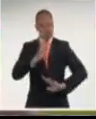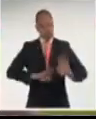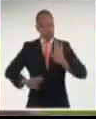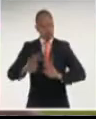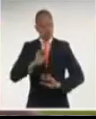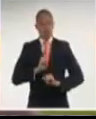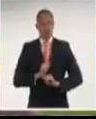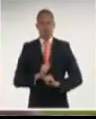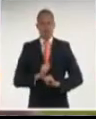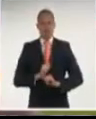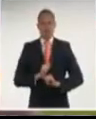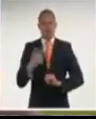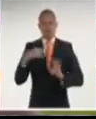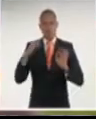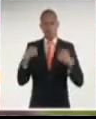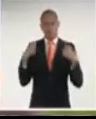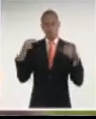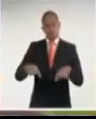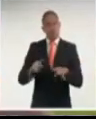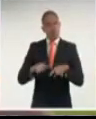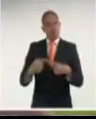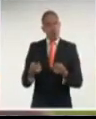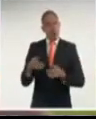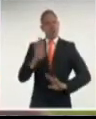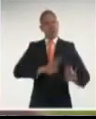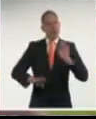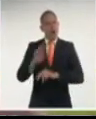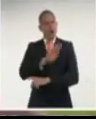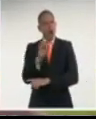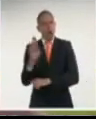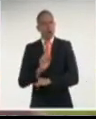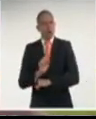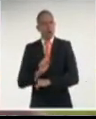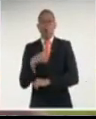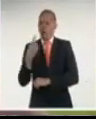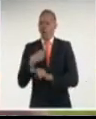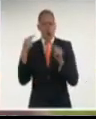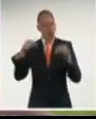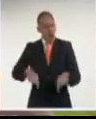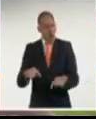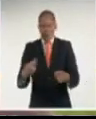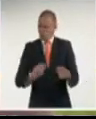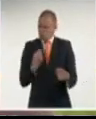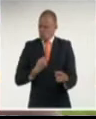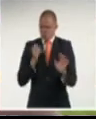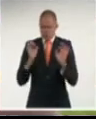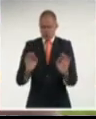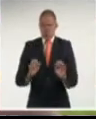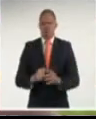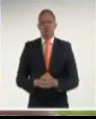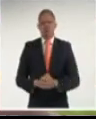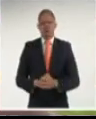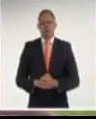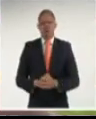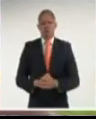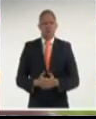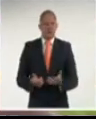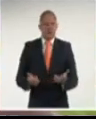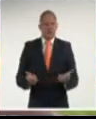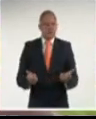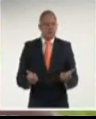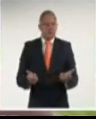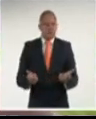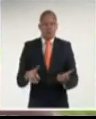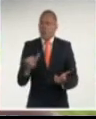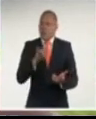Estamos reafirmando hoy nuestro compromiso con la revolución. Siempre estaremos a pie de cañón defendiéndola y